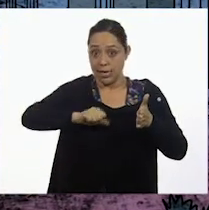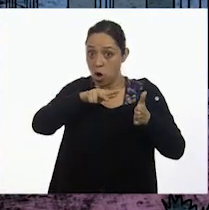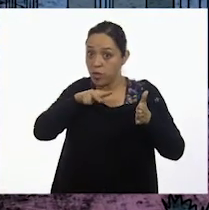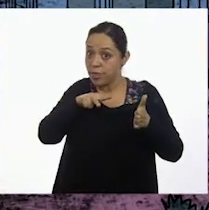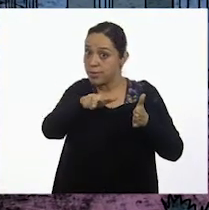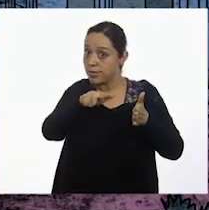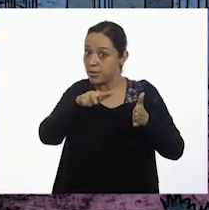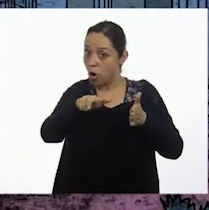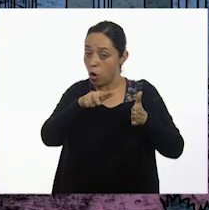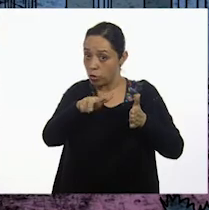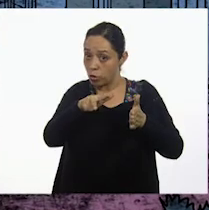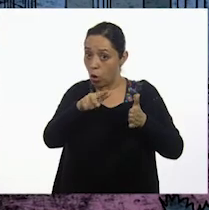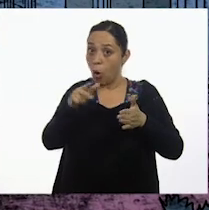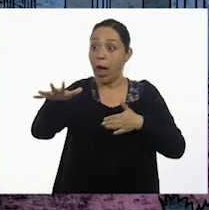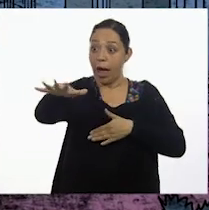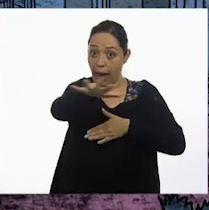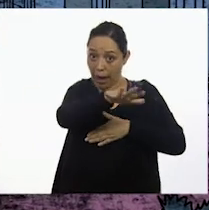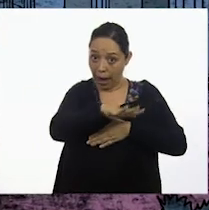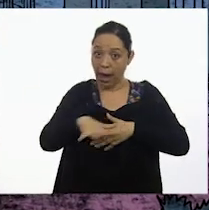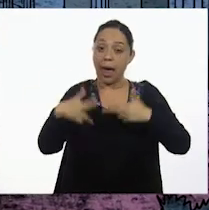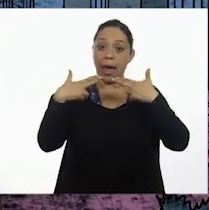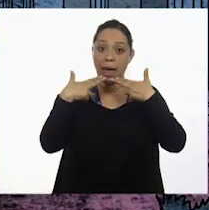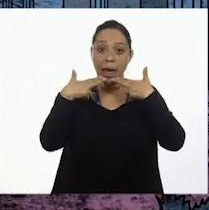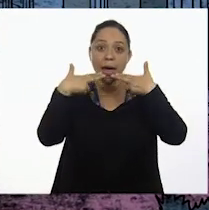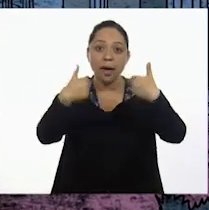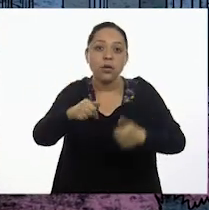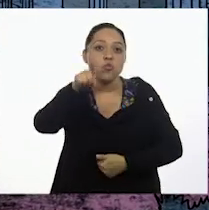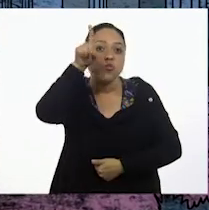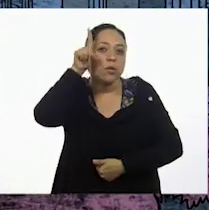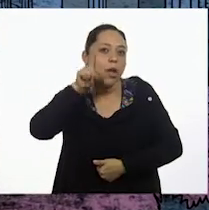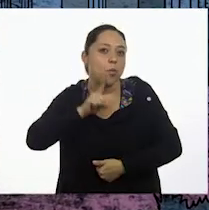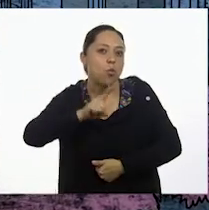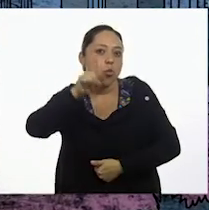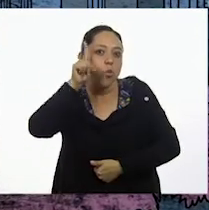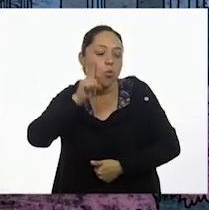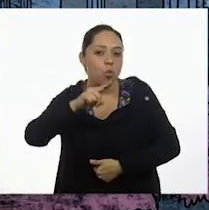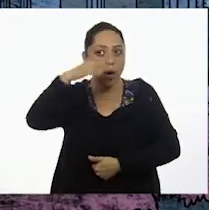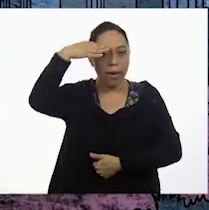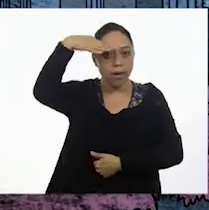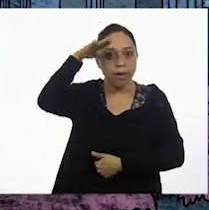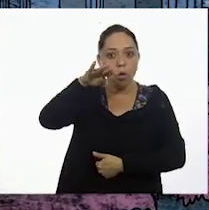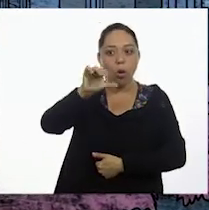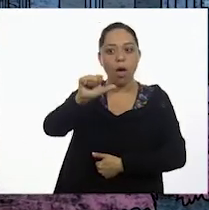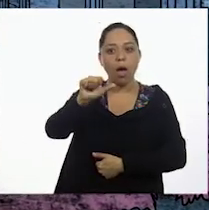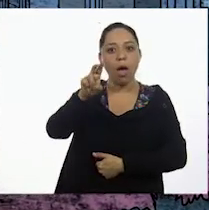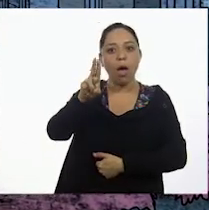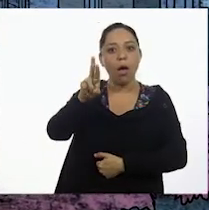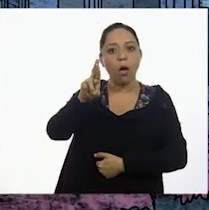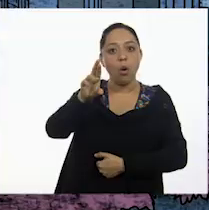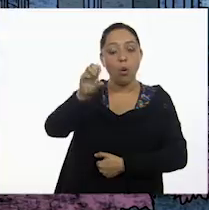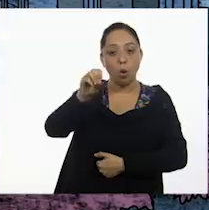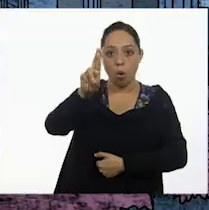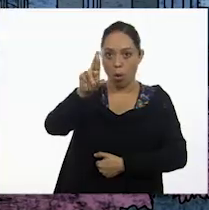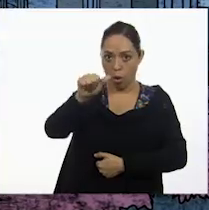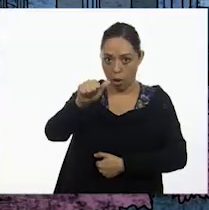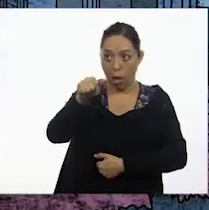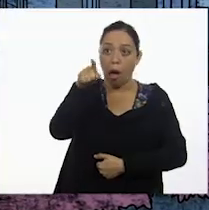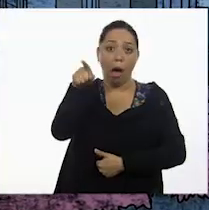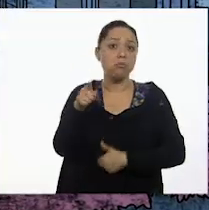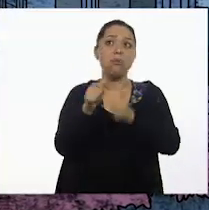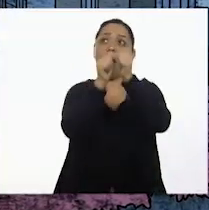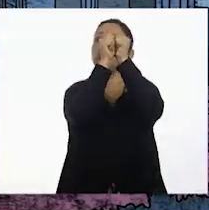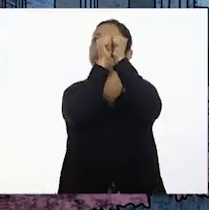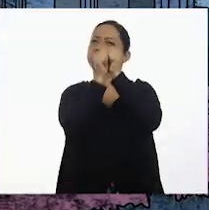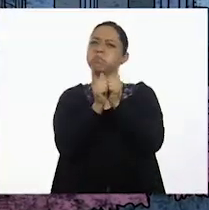vivía en esa hacienda una mujer, Doña Aurora. Ella se encerró a vivir